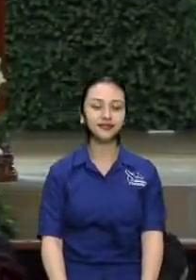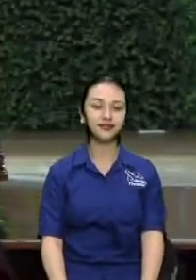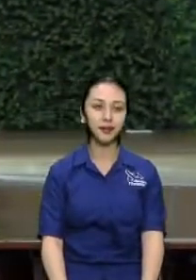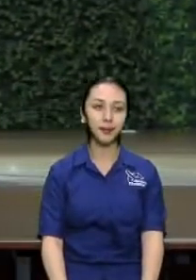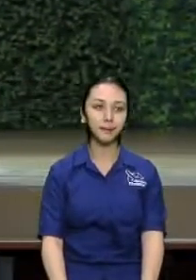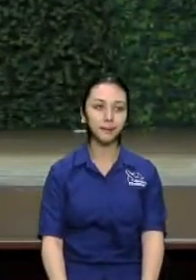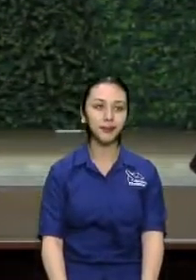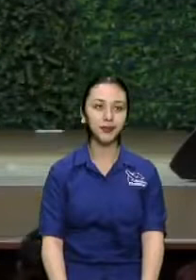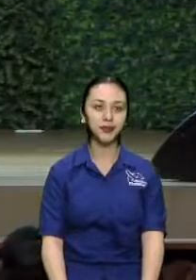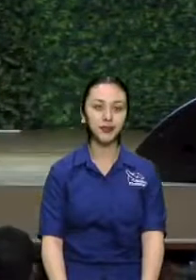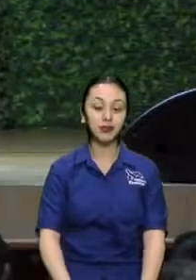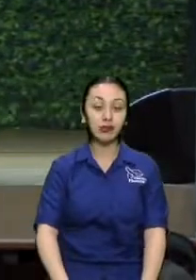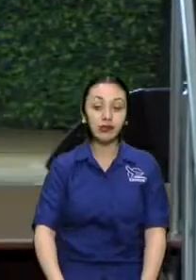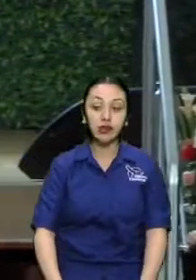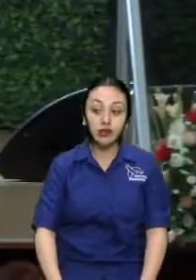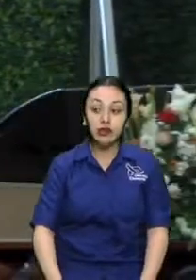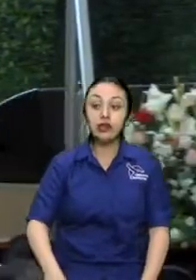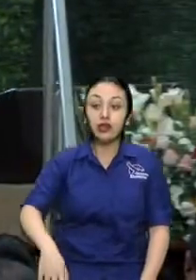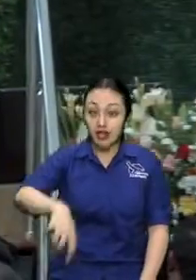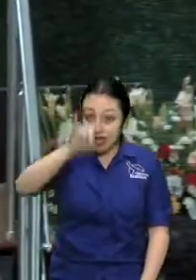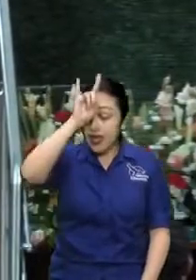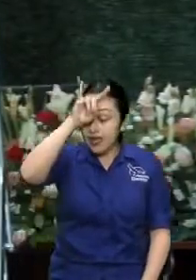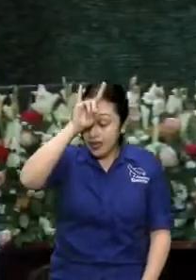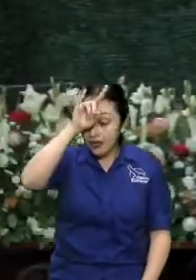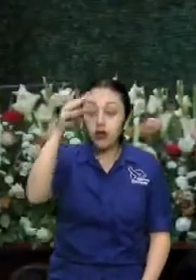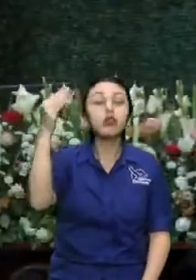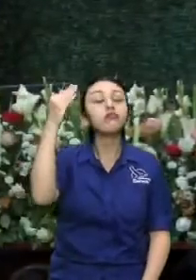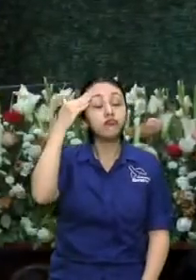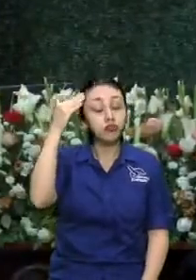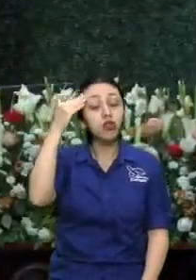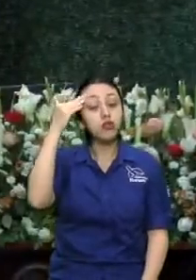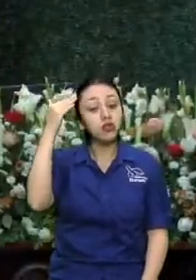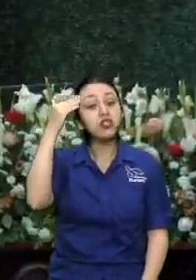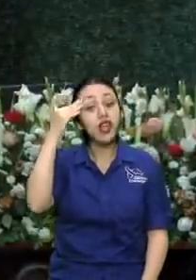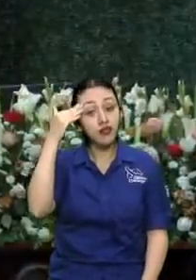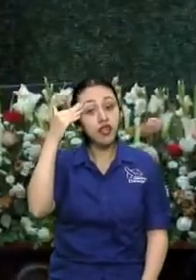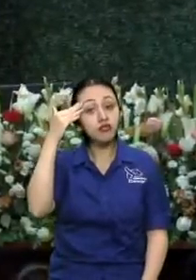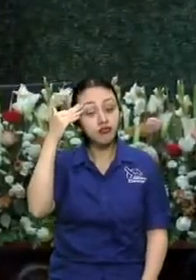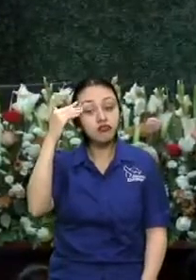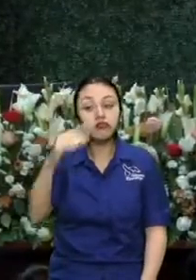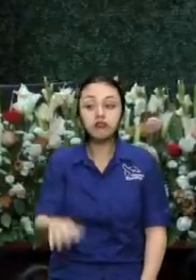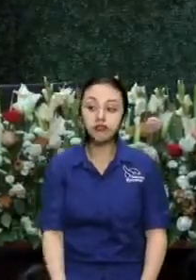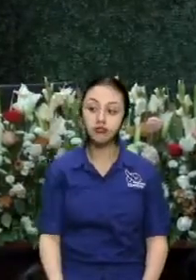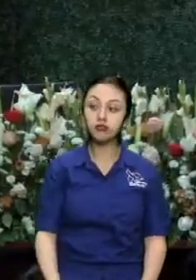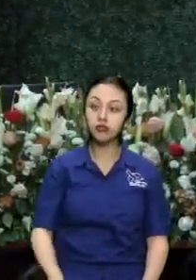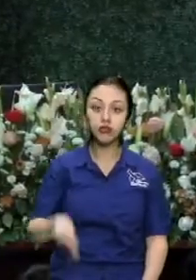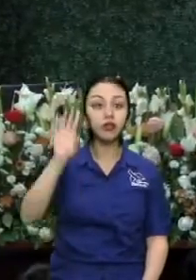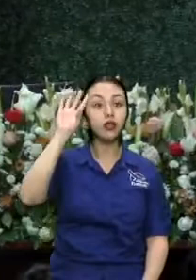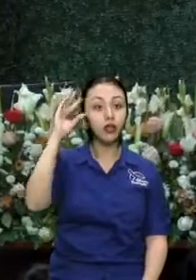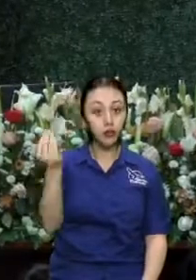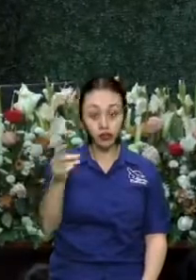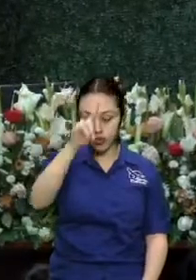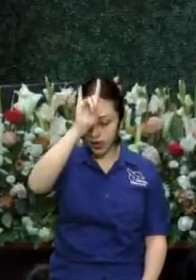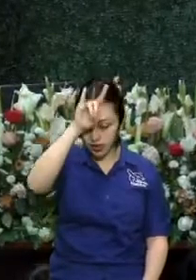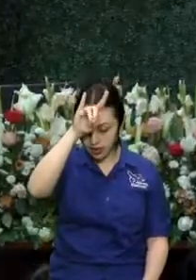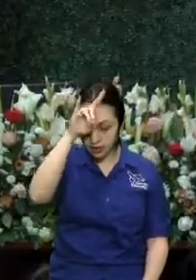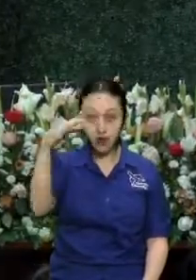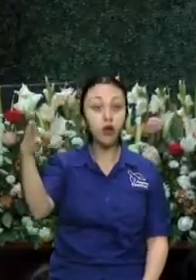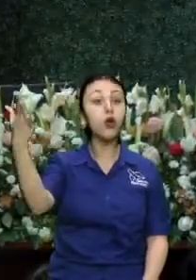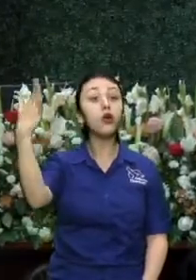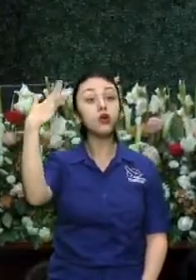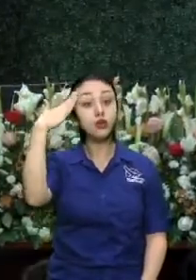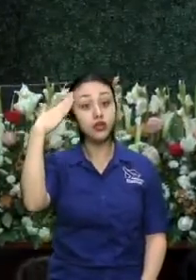Hasta el diablo, hermano, sabe eso, fíjese usted, porque cuando habló de Pablo, dijo, a Pablo conozco, dijo el diablo. Y de Jesús he